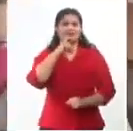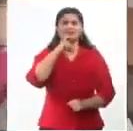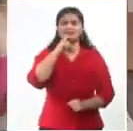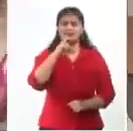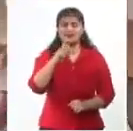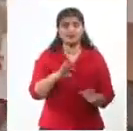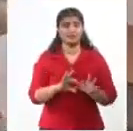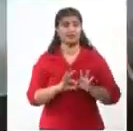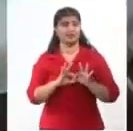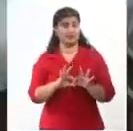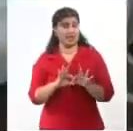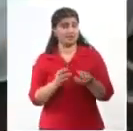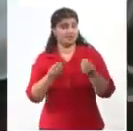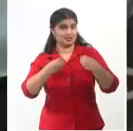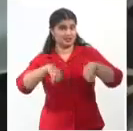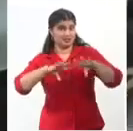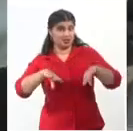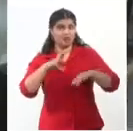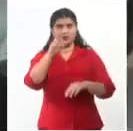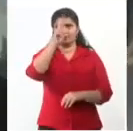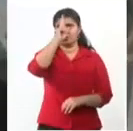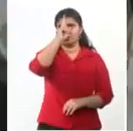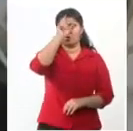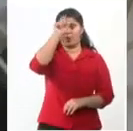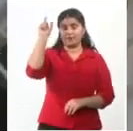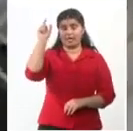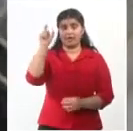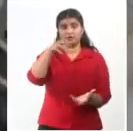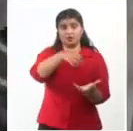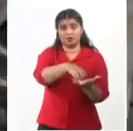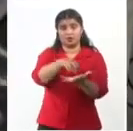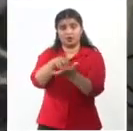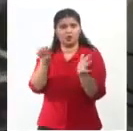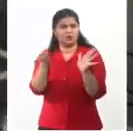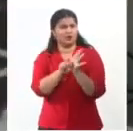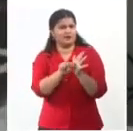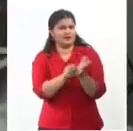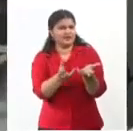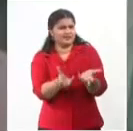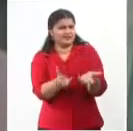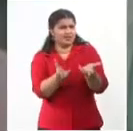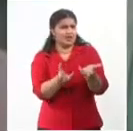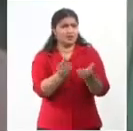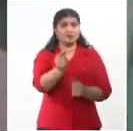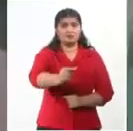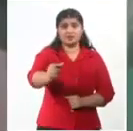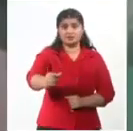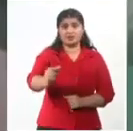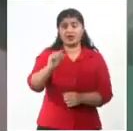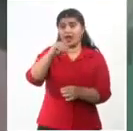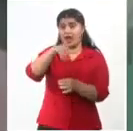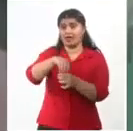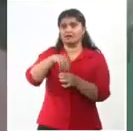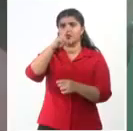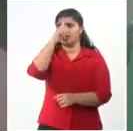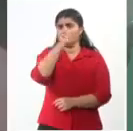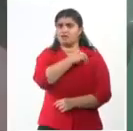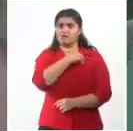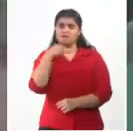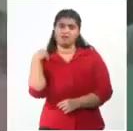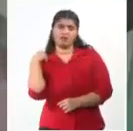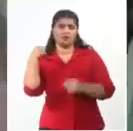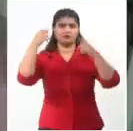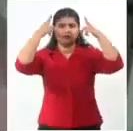enfermedad, cuando hospitales y centros de aislamiento permanecían llenos de pacientes, ahí estaban médicos,